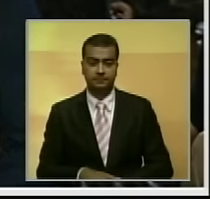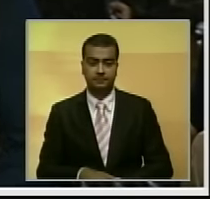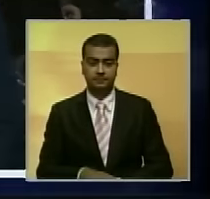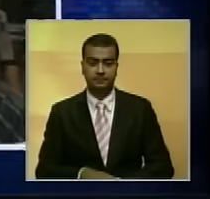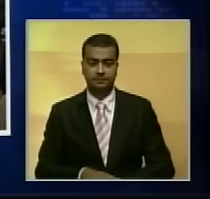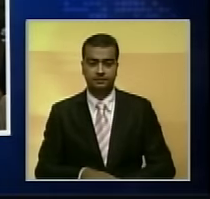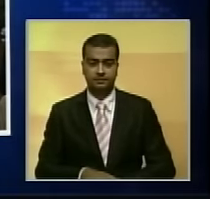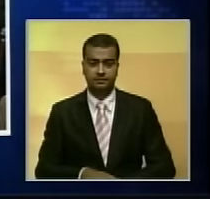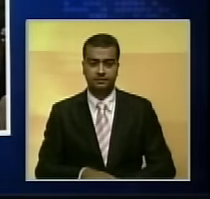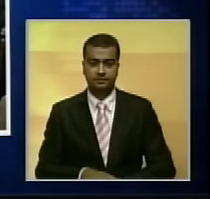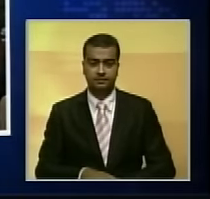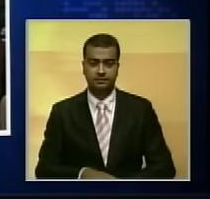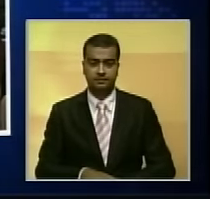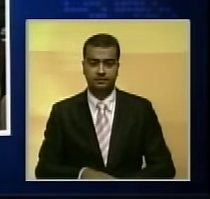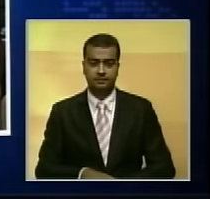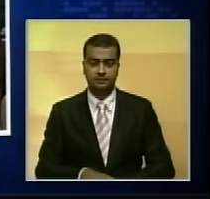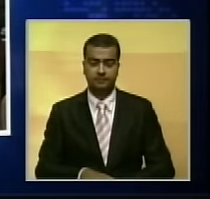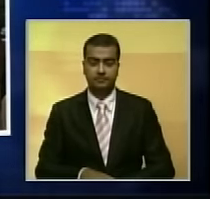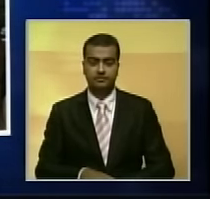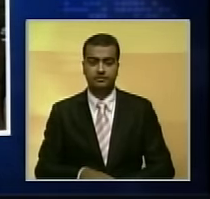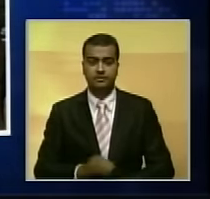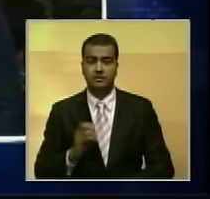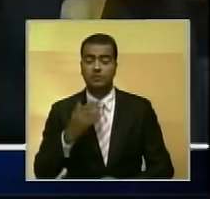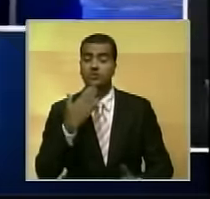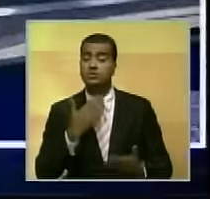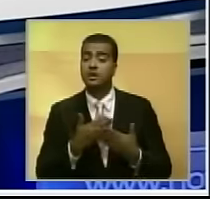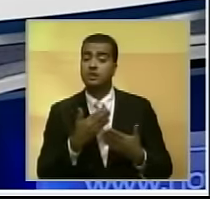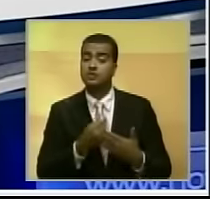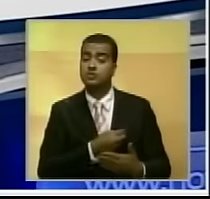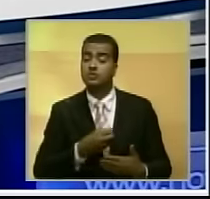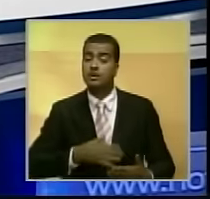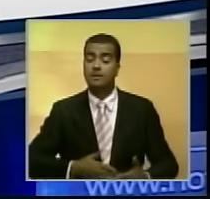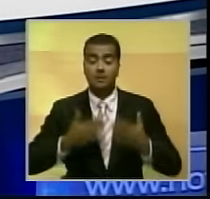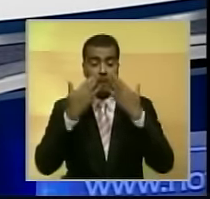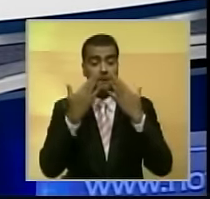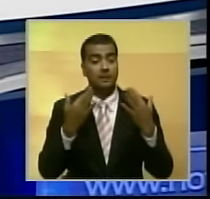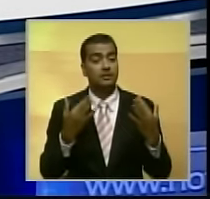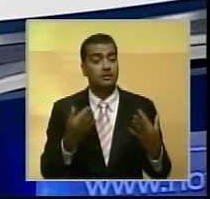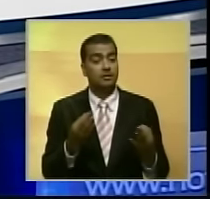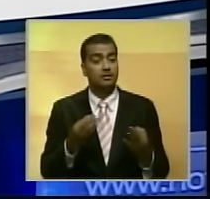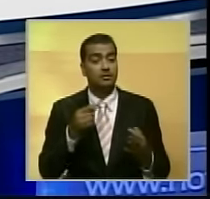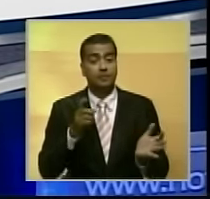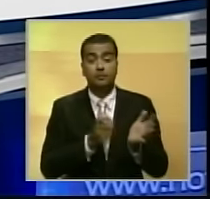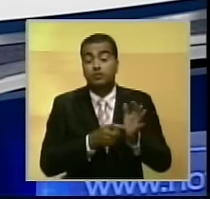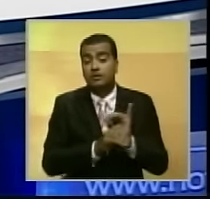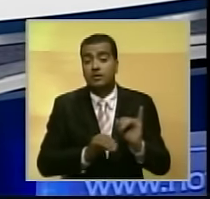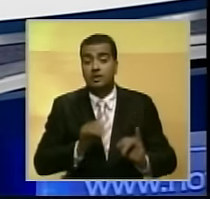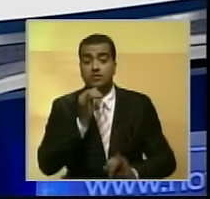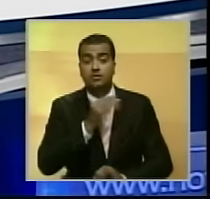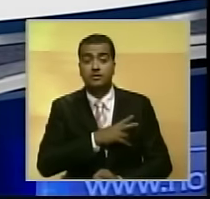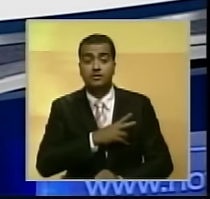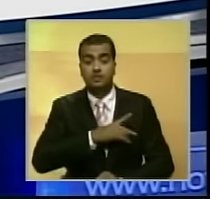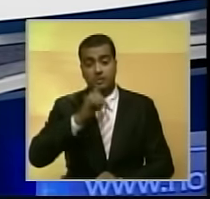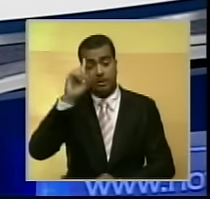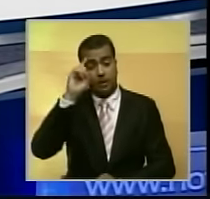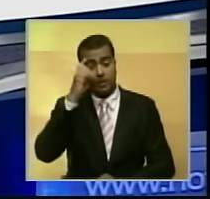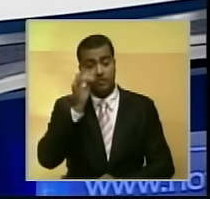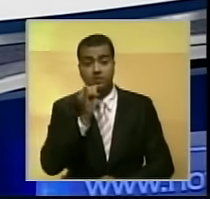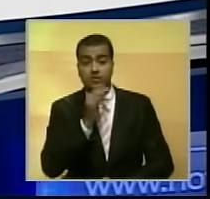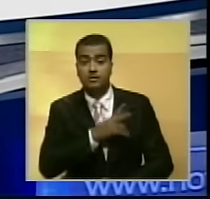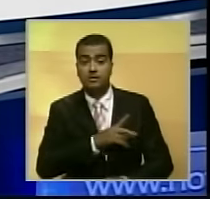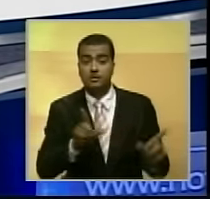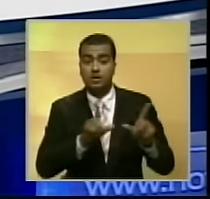Néstor. Muchísimas gracias, Lirio. Por supuesto, estaremos atentos y de esta manera ponemos punto final a la presente emisión.